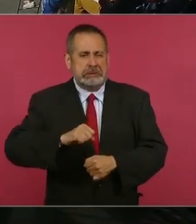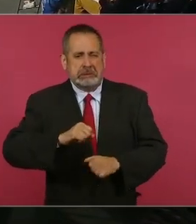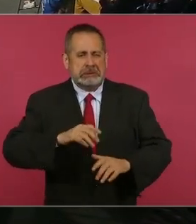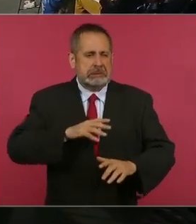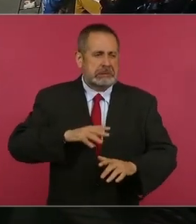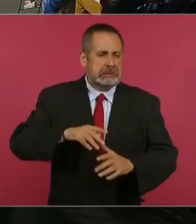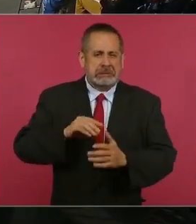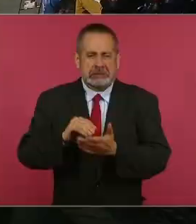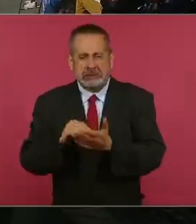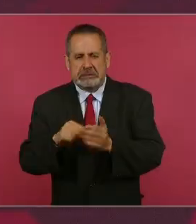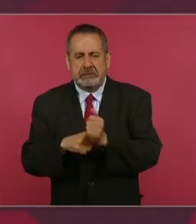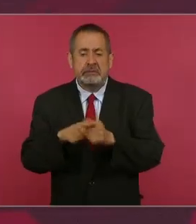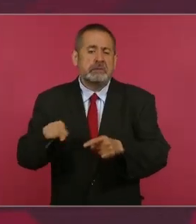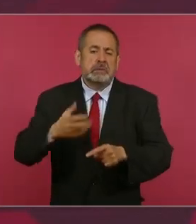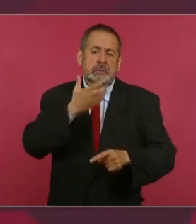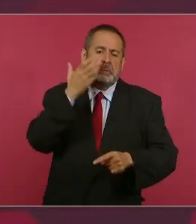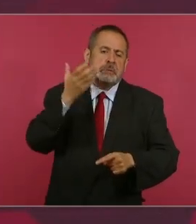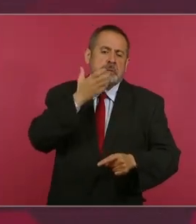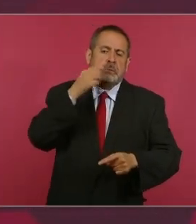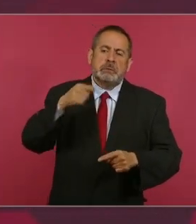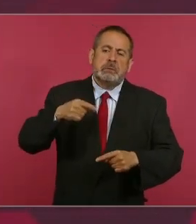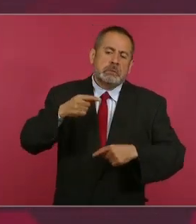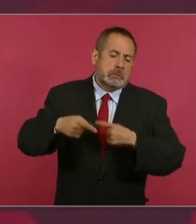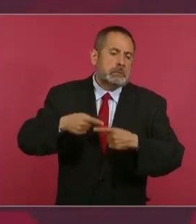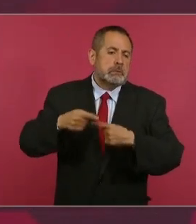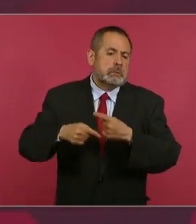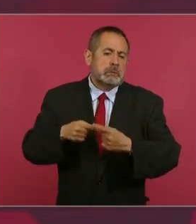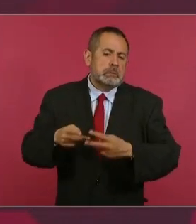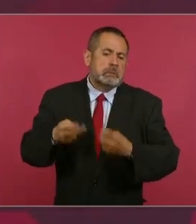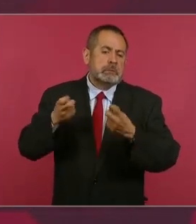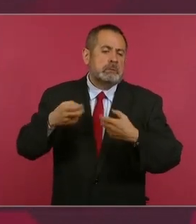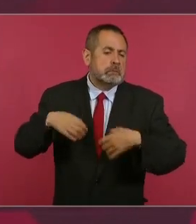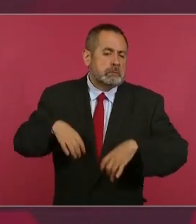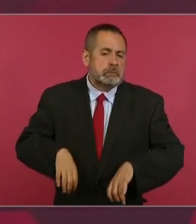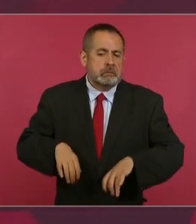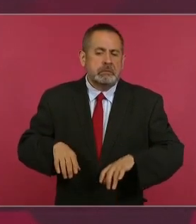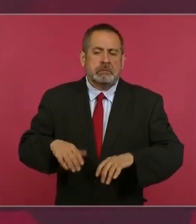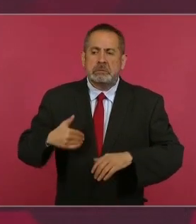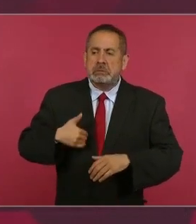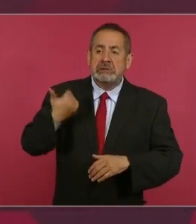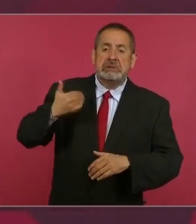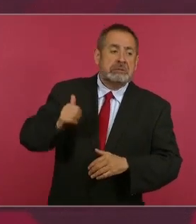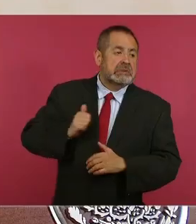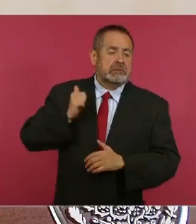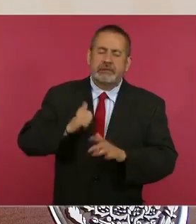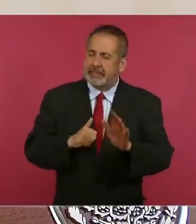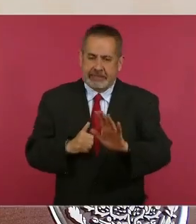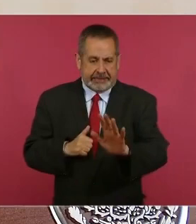que estaban acostumbrados a beneficiarse